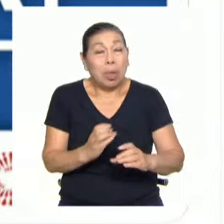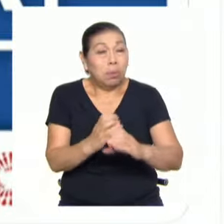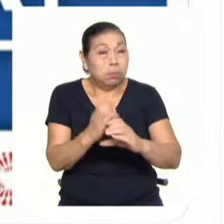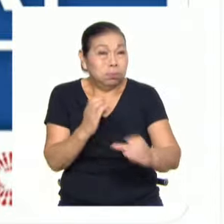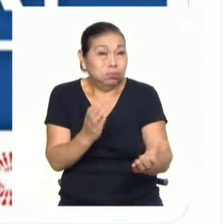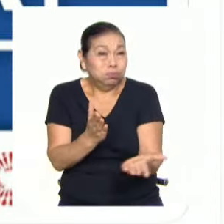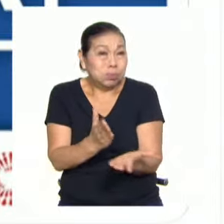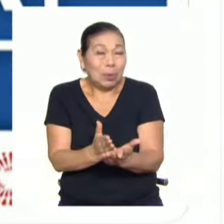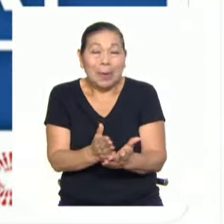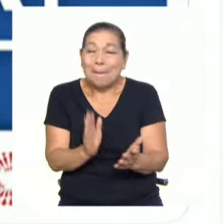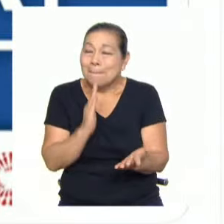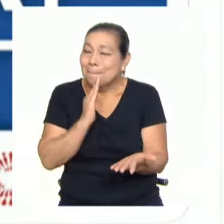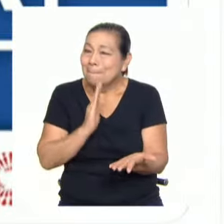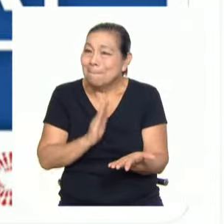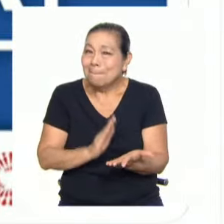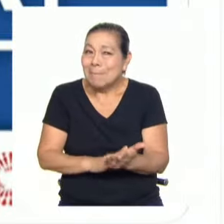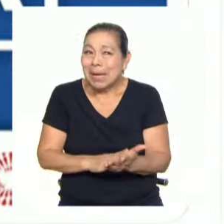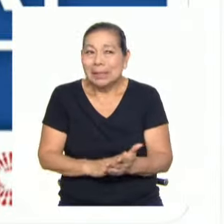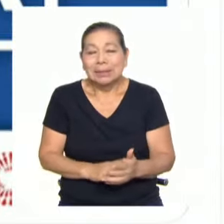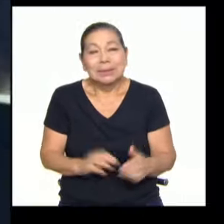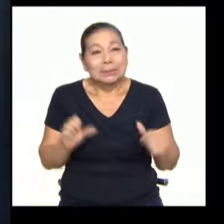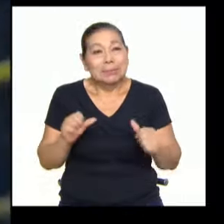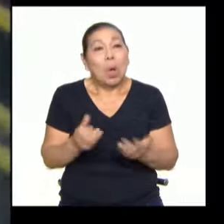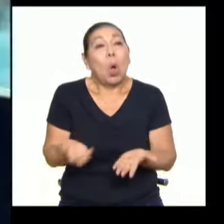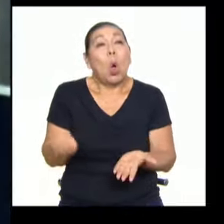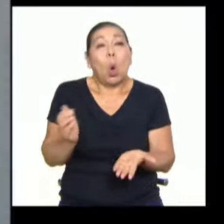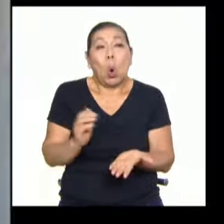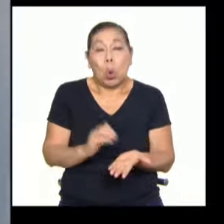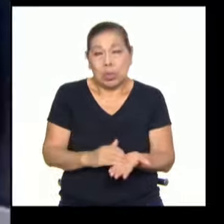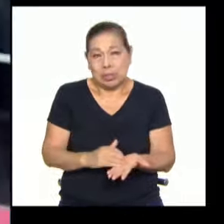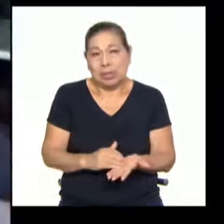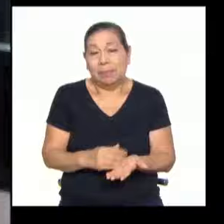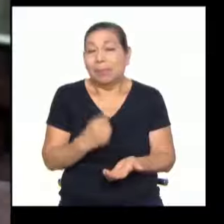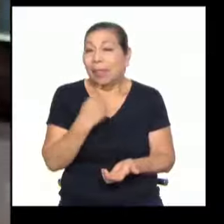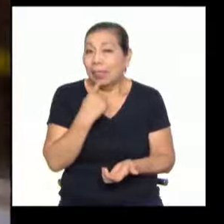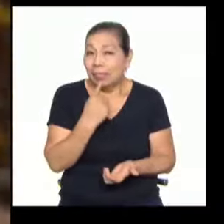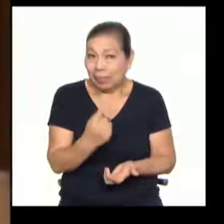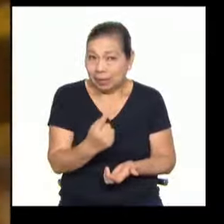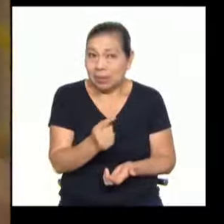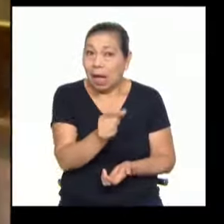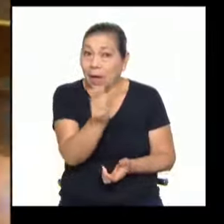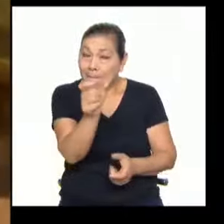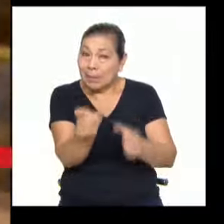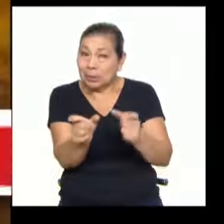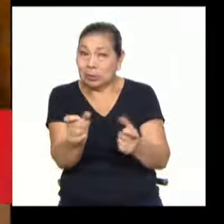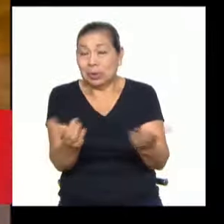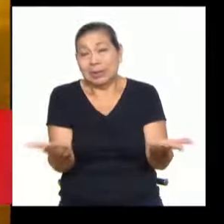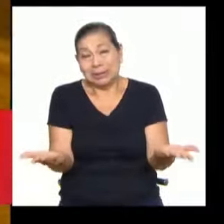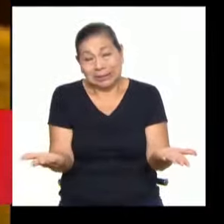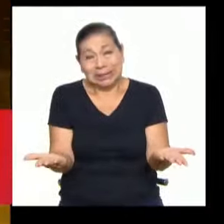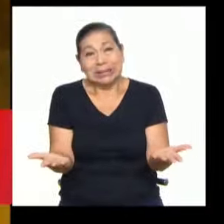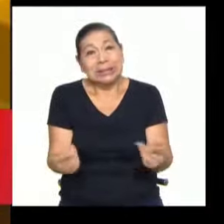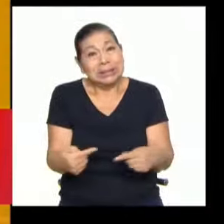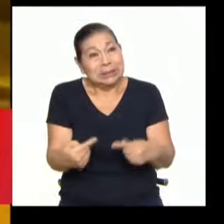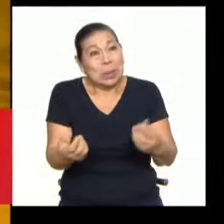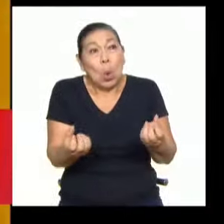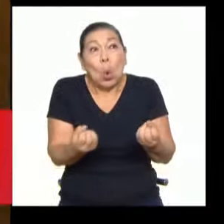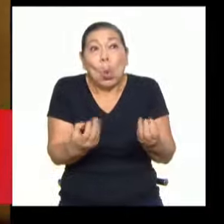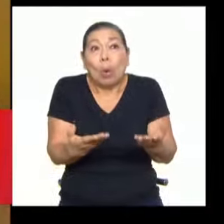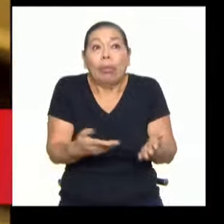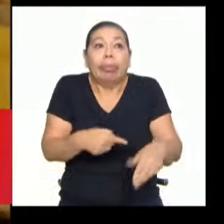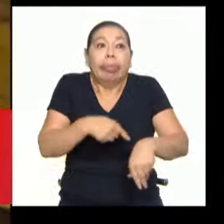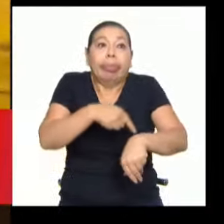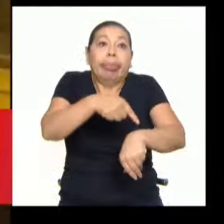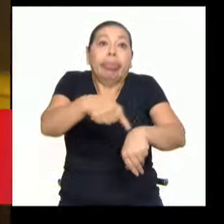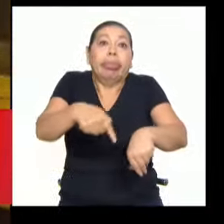bus, todo el sistema se vea perjudicado. Nuevamente nos llamamos, en todo caso ponemos el tema a debate, ¿no? Mira todo lo